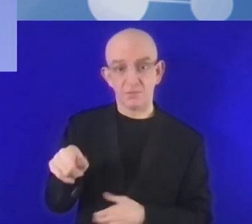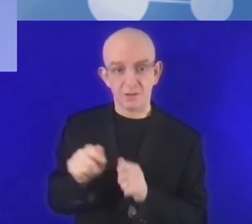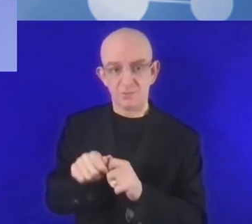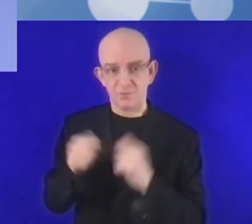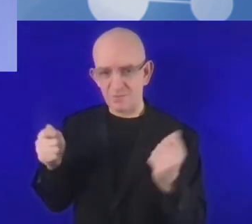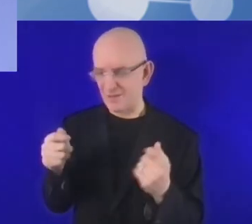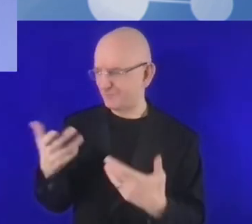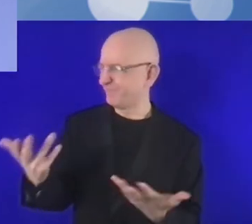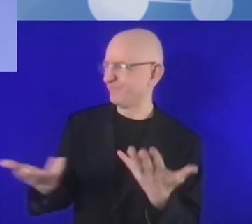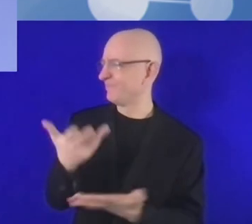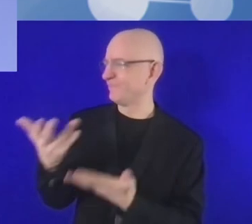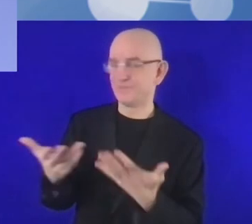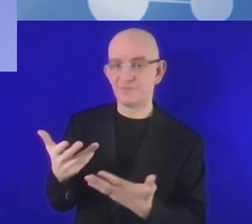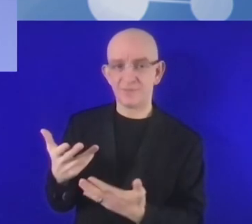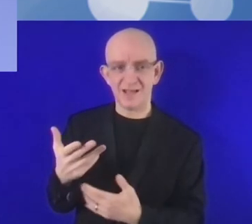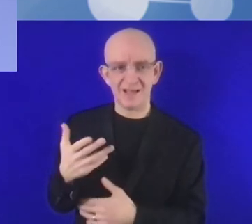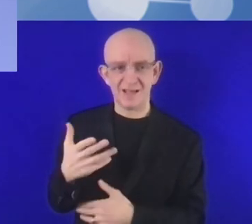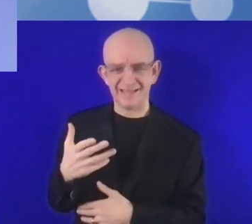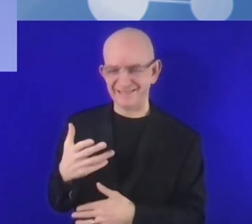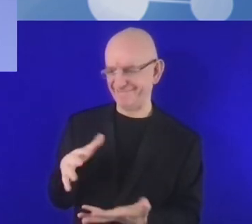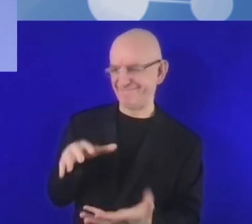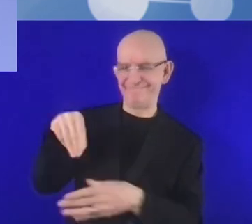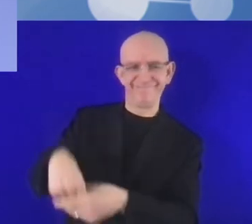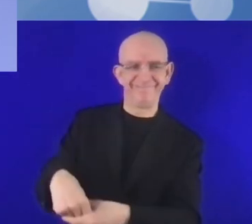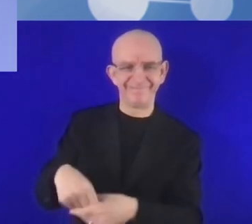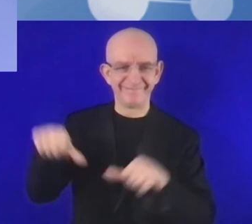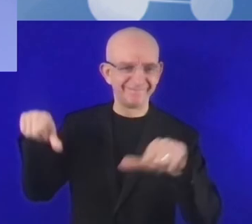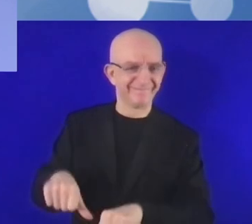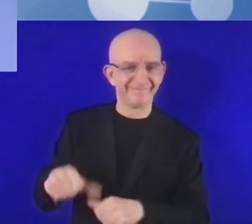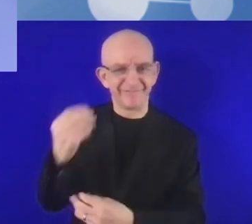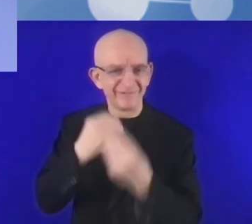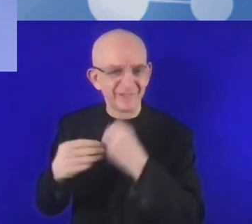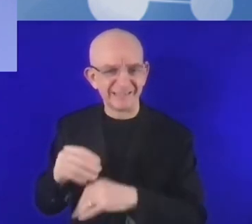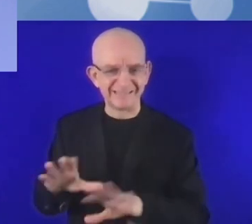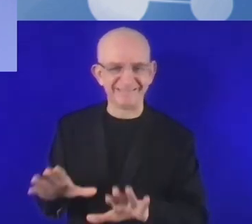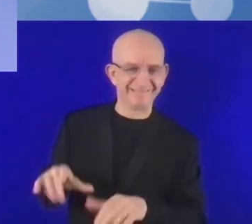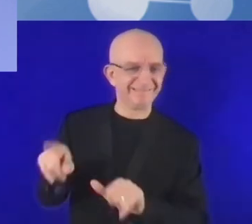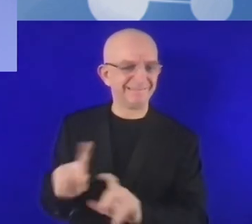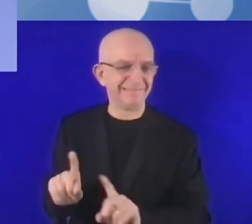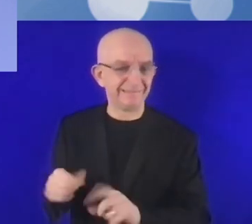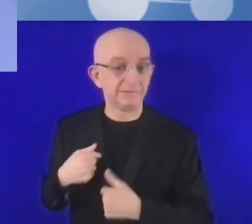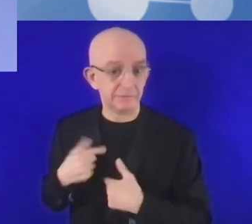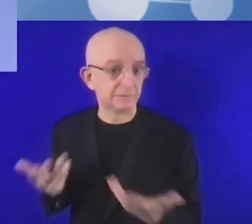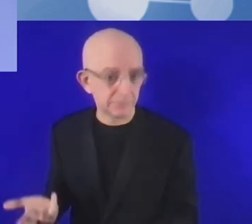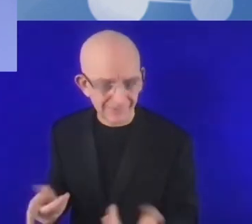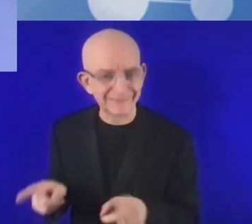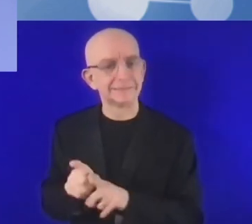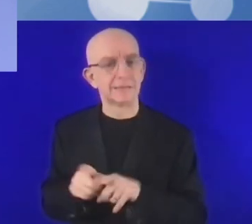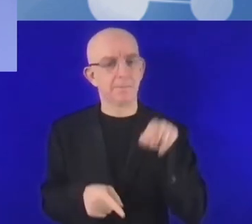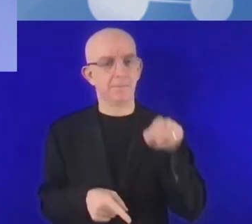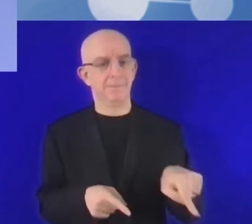crezca en un mundo donde la comida basura sea considerada como el mejor tipo de